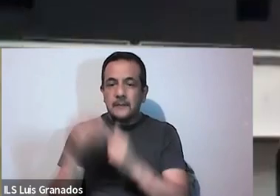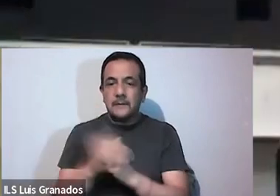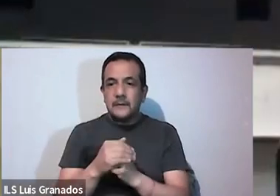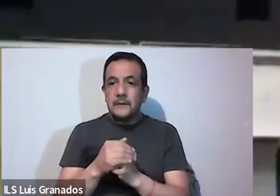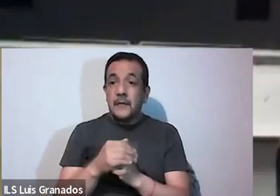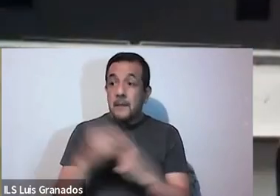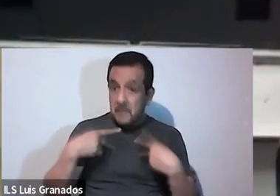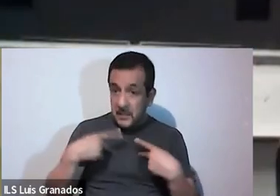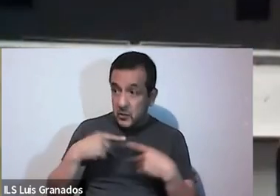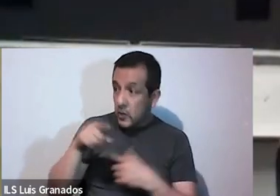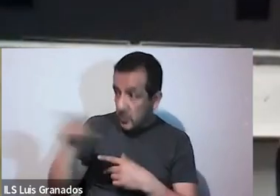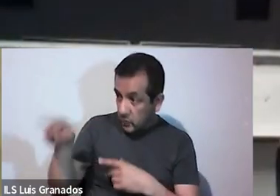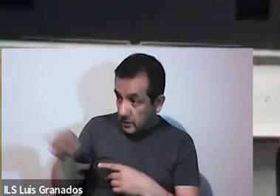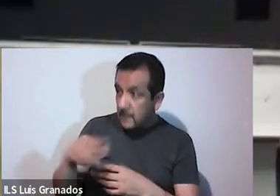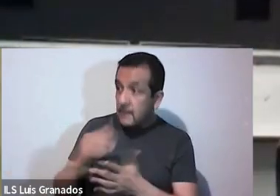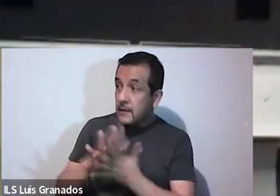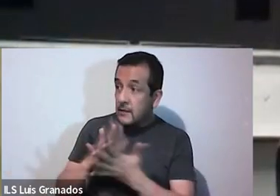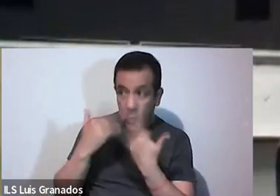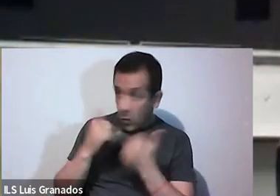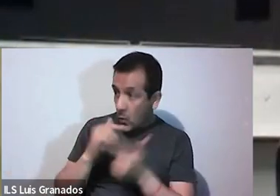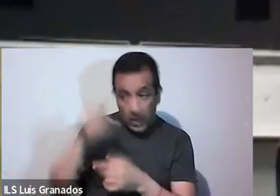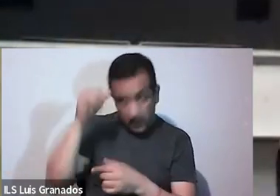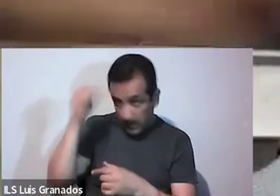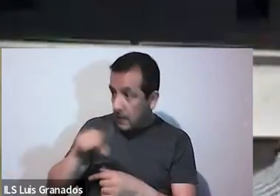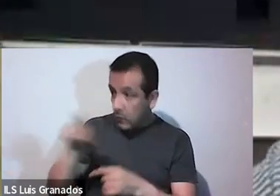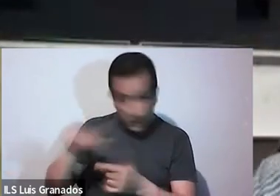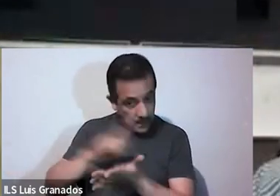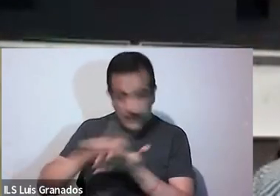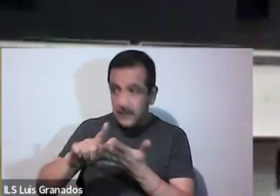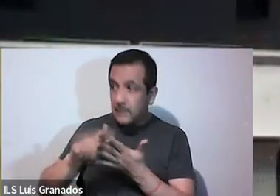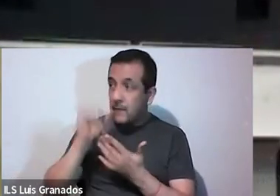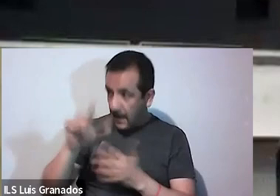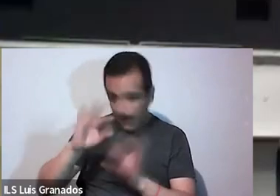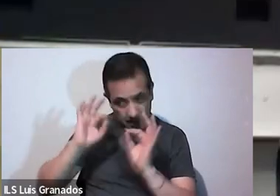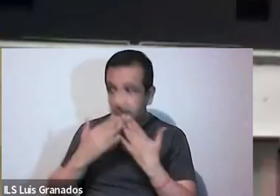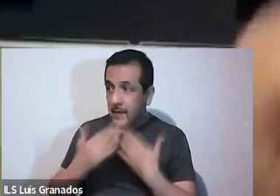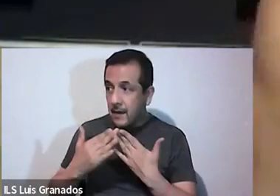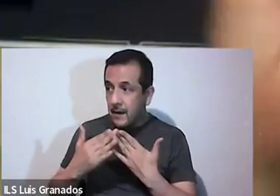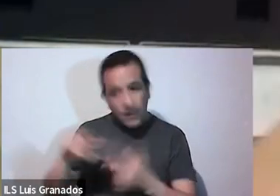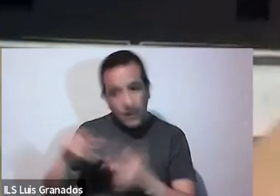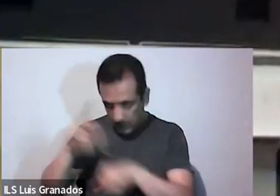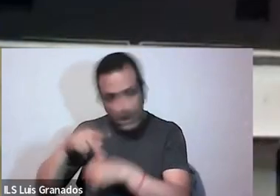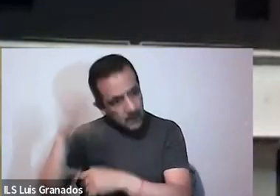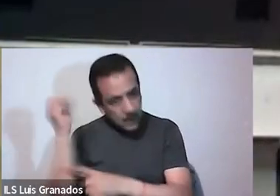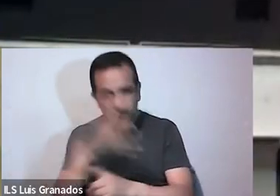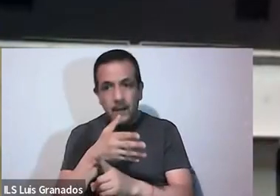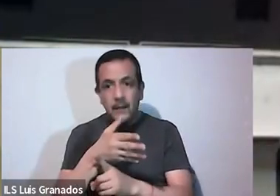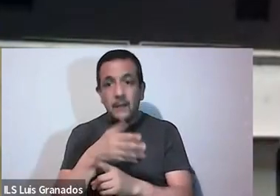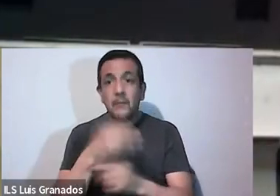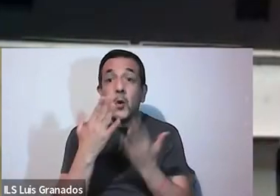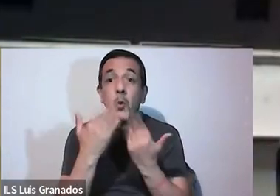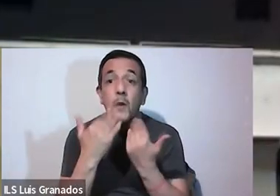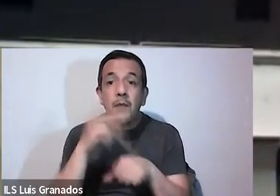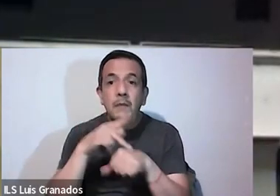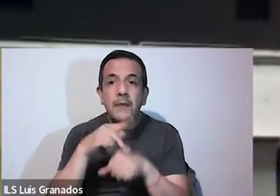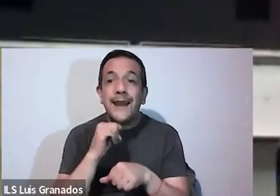órale, arroje la primera piedra. No cayó ni una piedra, dicen, de los más viejos a los más